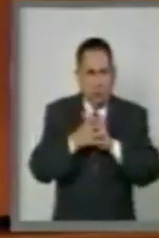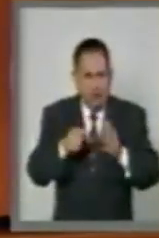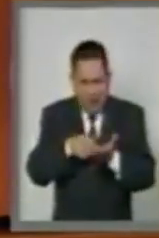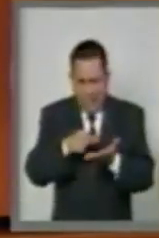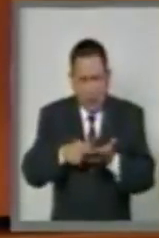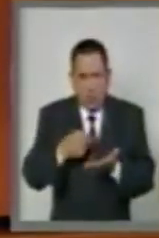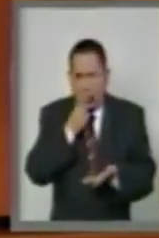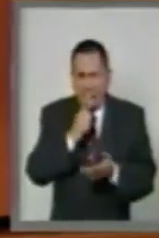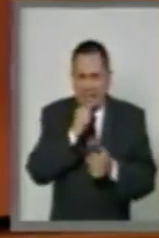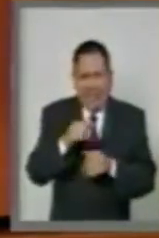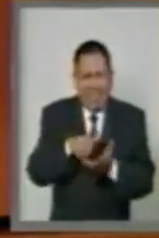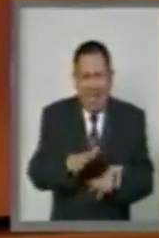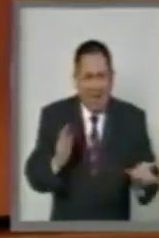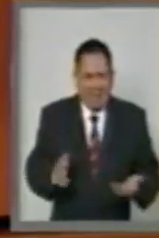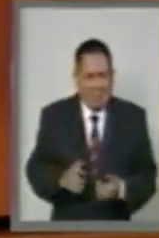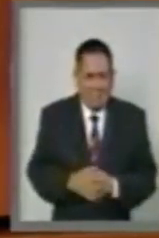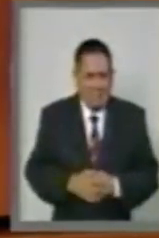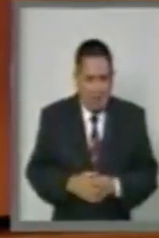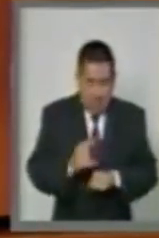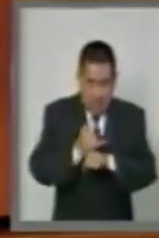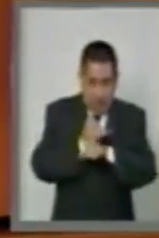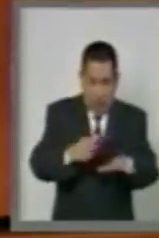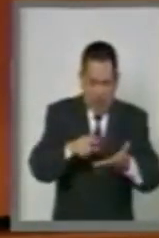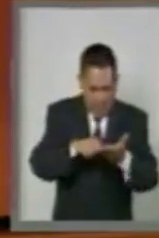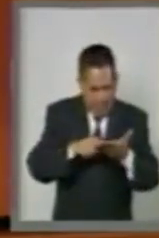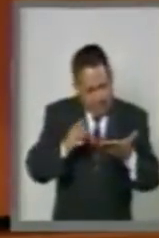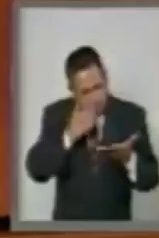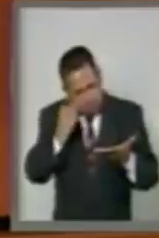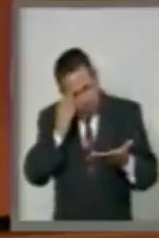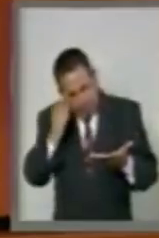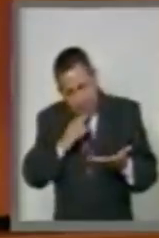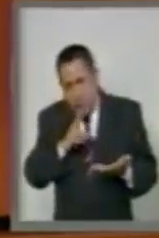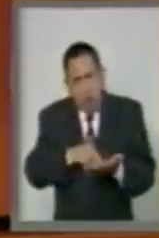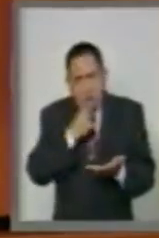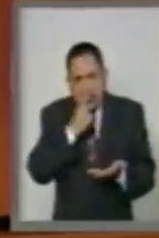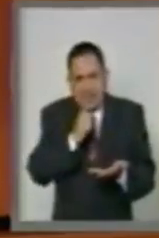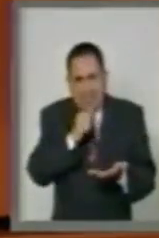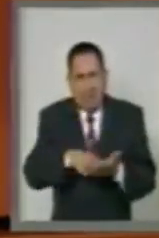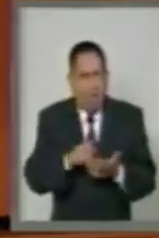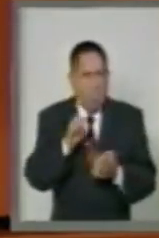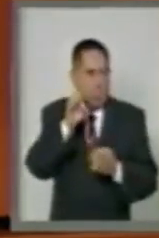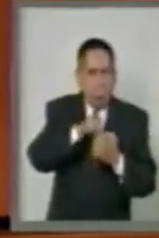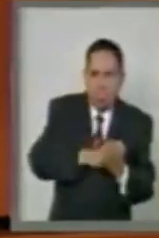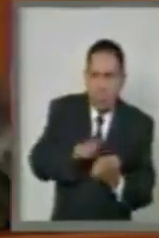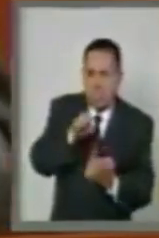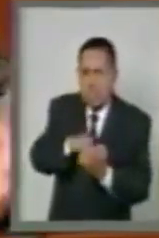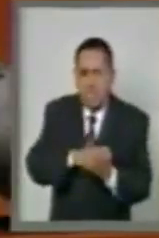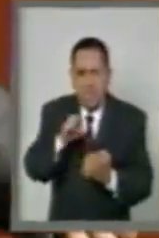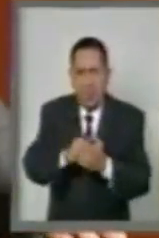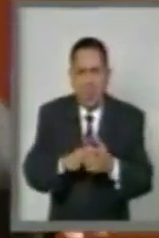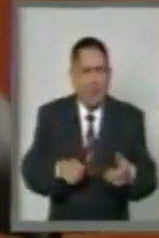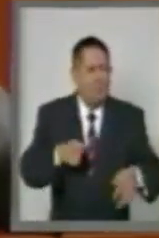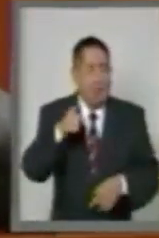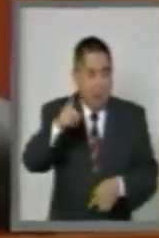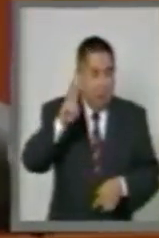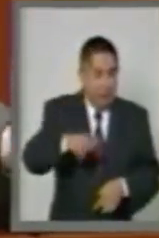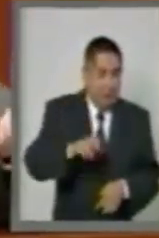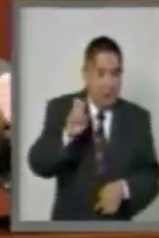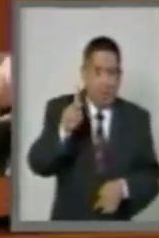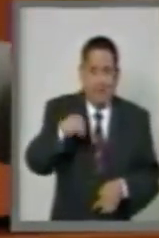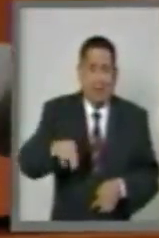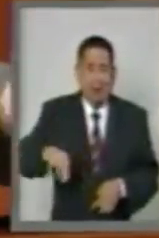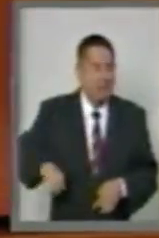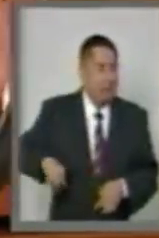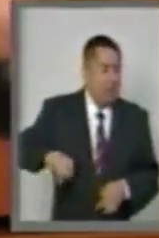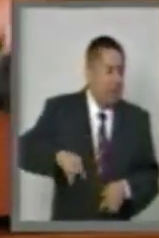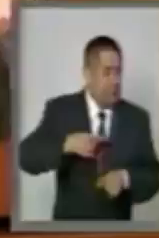nada. El informe no dice absolutamente nada, engaña, porque ya no le interesa a Peña